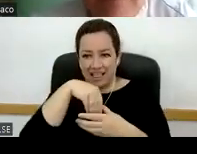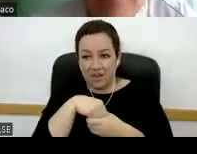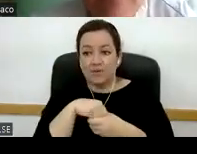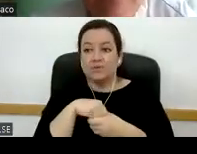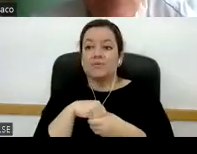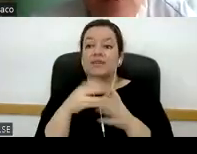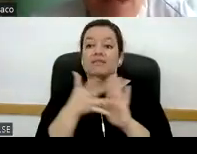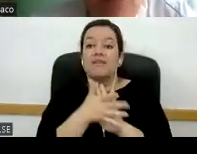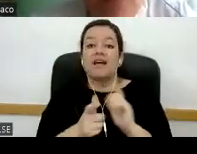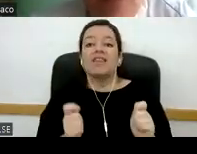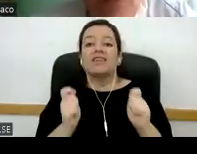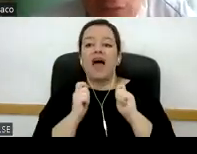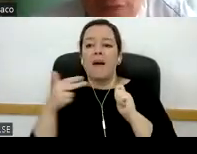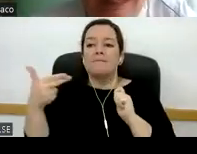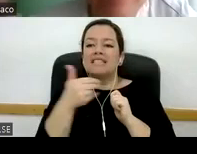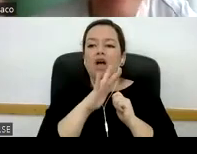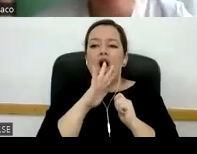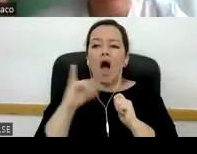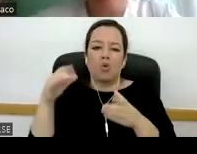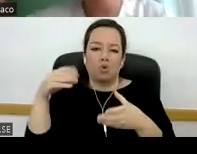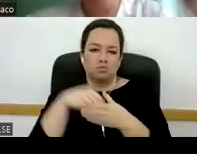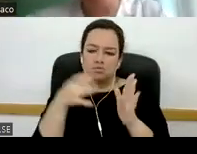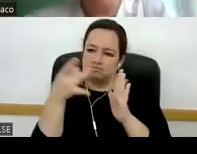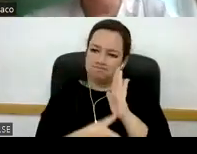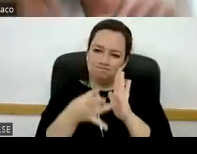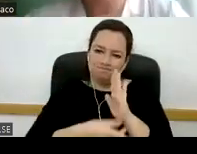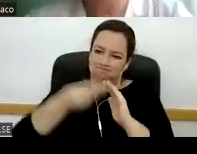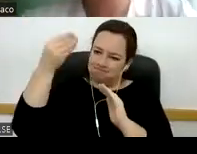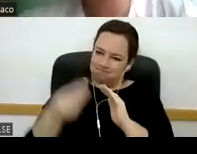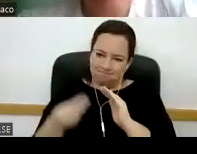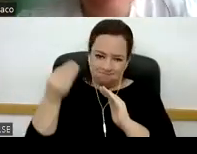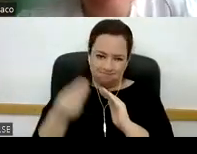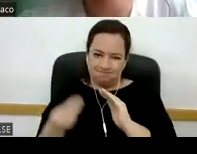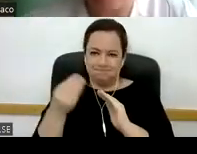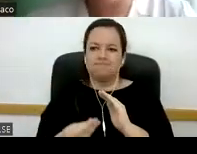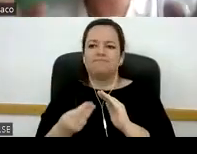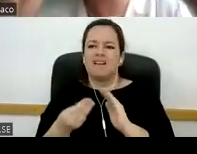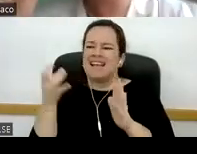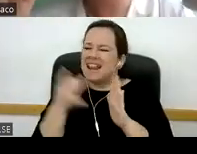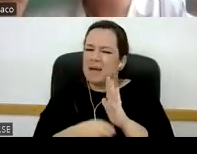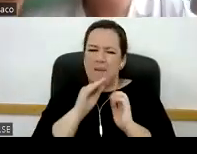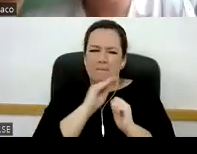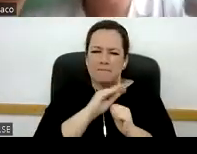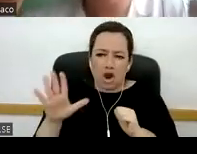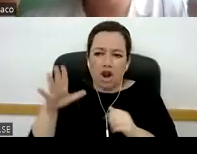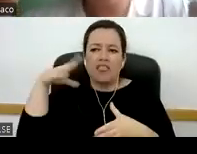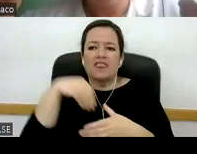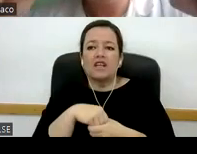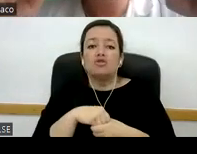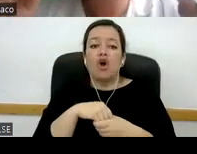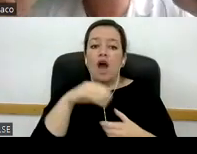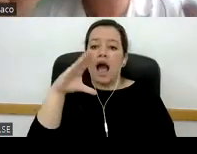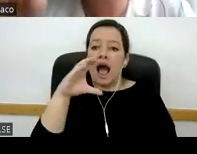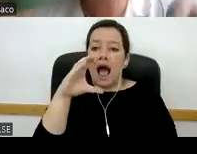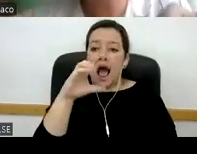presentes en los pescados azules. Son los de alta calidad, los que comentábamos antes, los excelentes, los que tienen la cantidad de carbonos. O